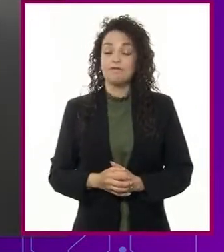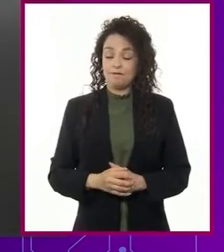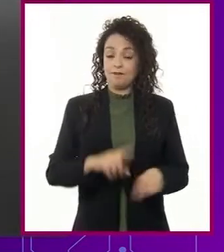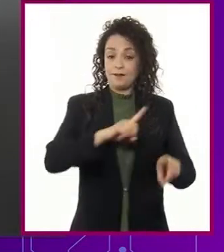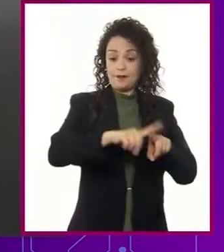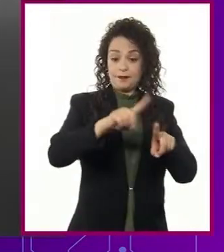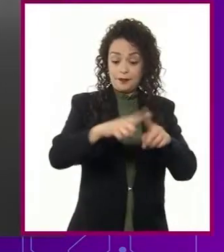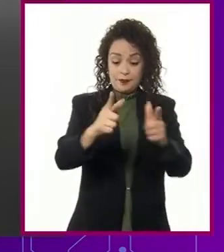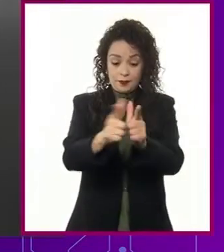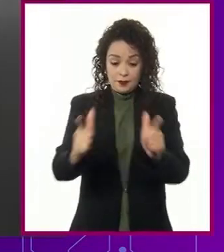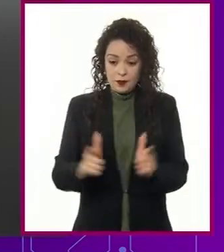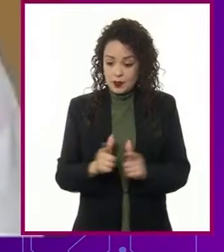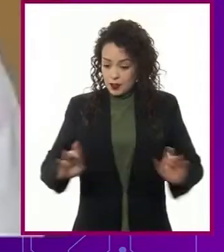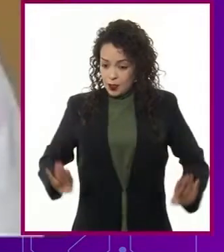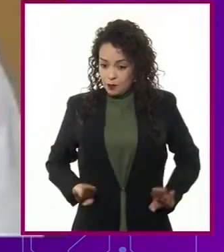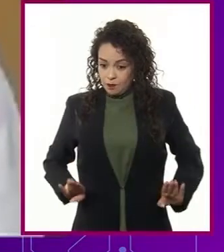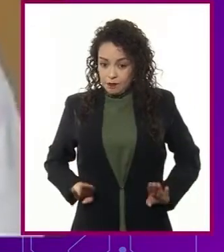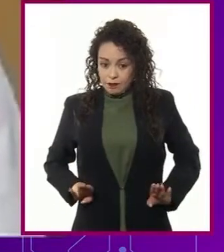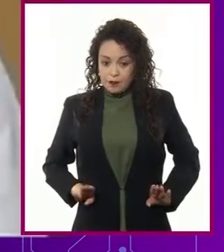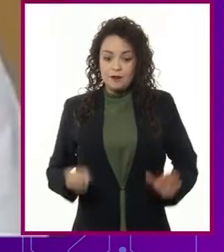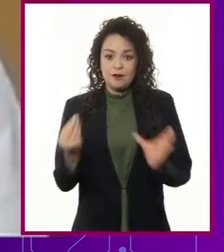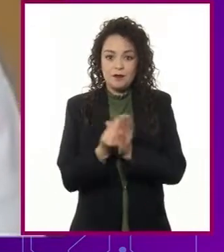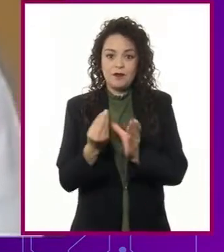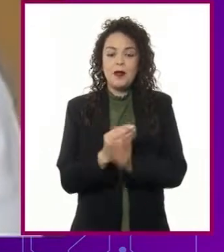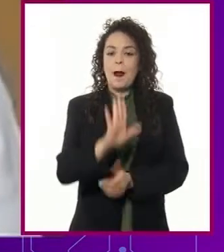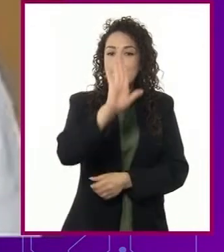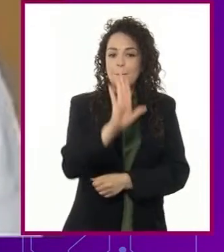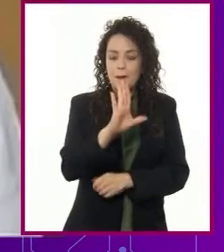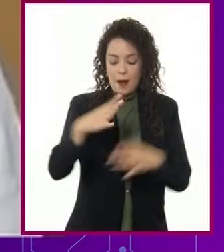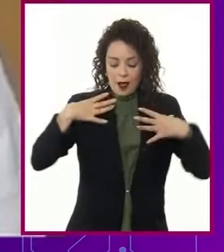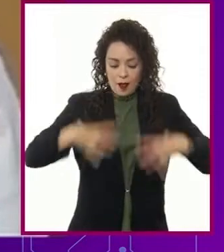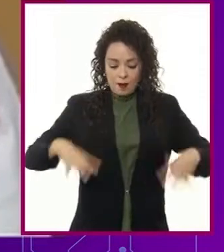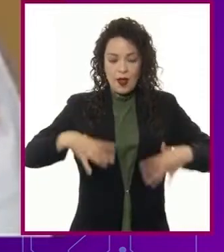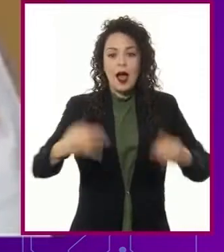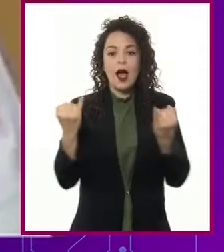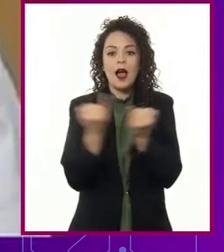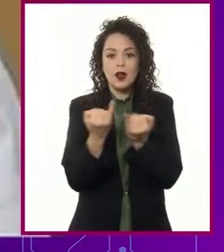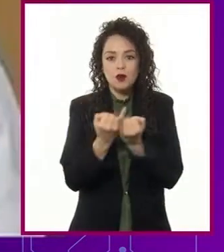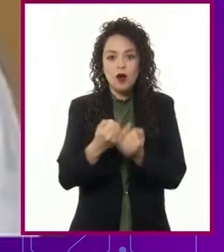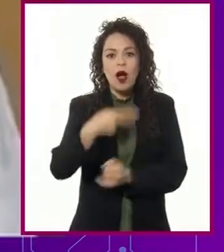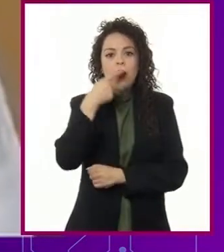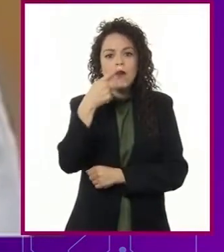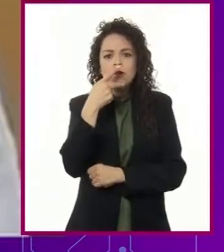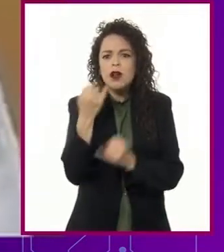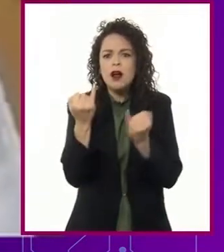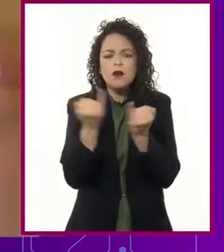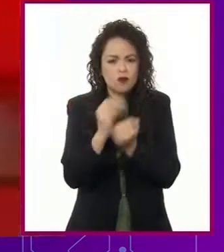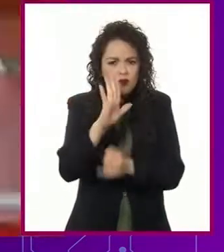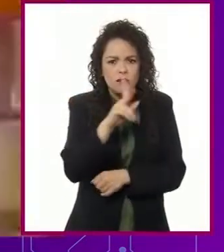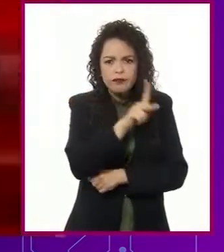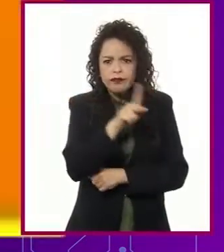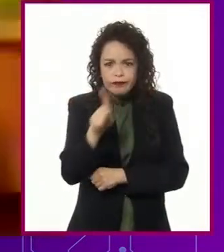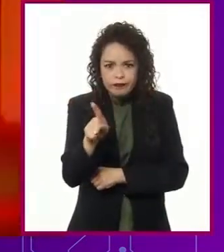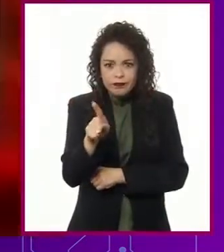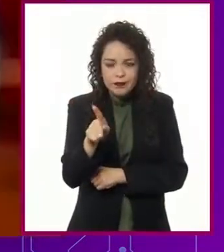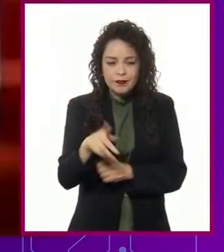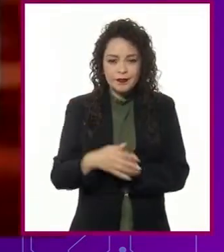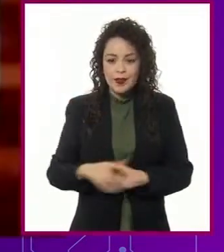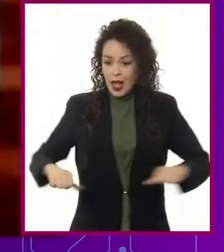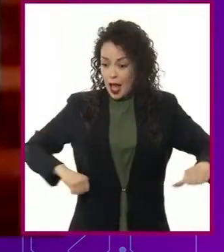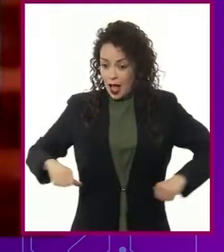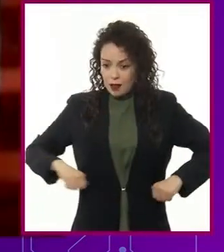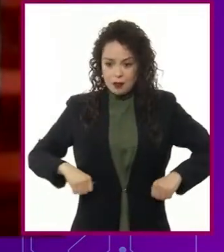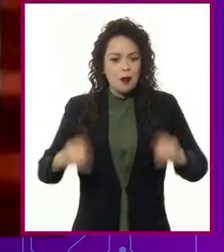tienen como características parecidas. Visten igual, hablan muy parecido, se conducen muy parecido y